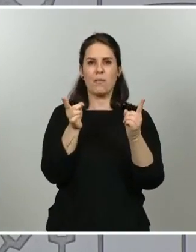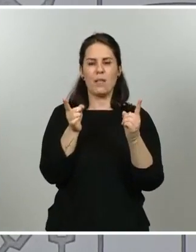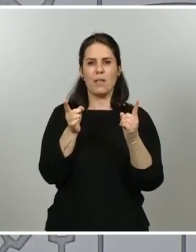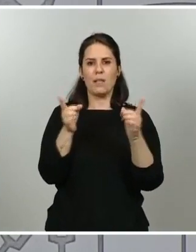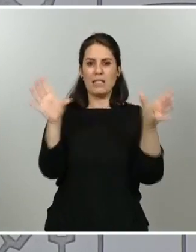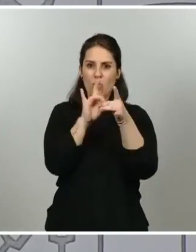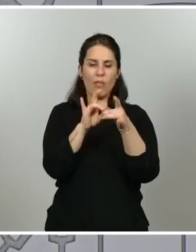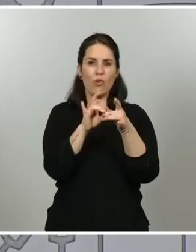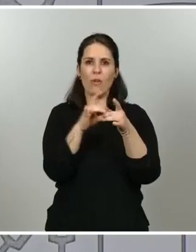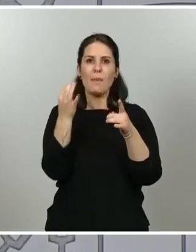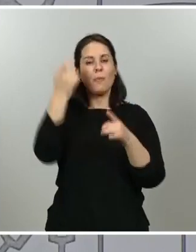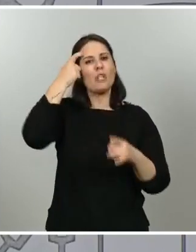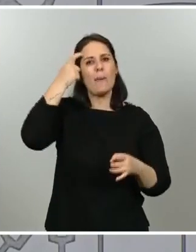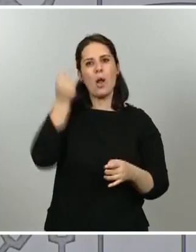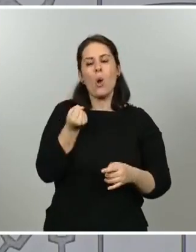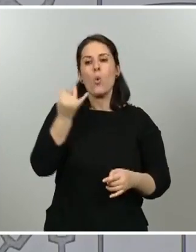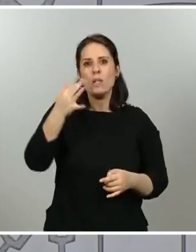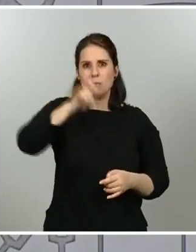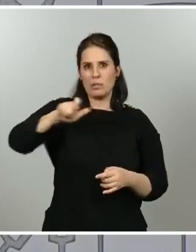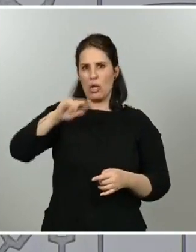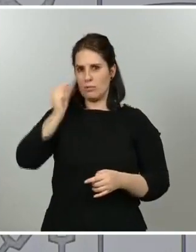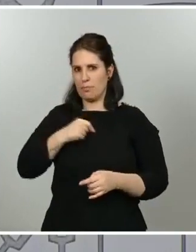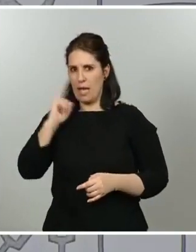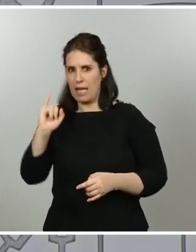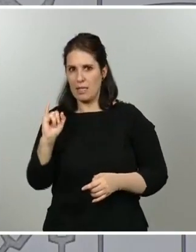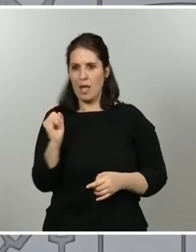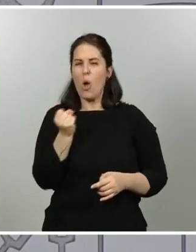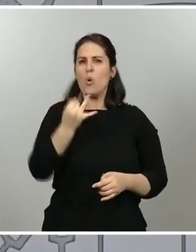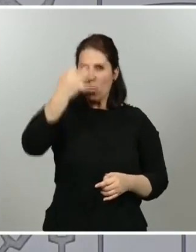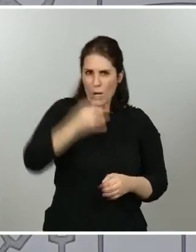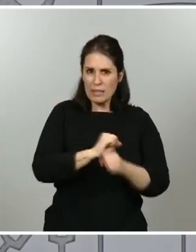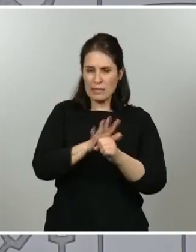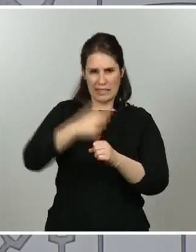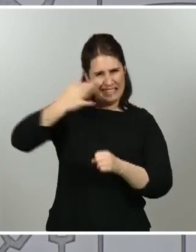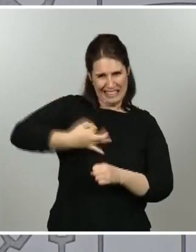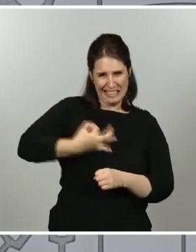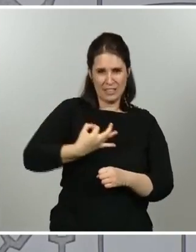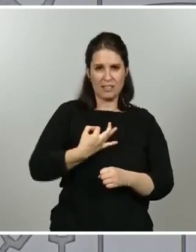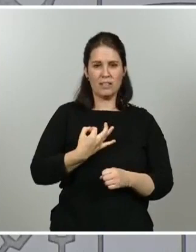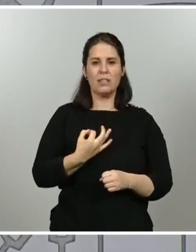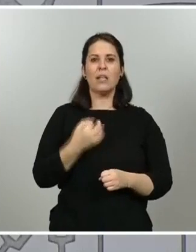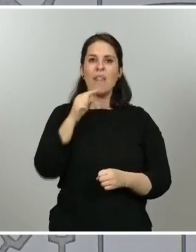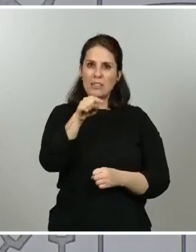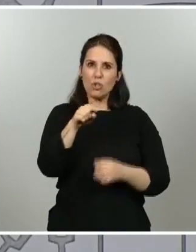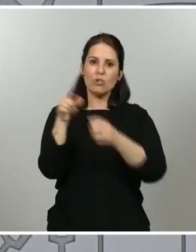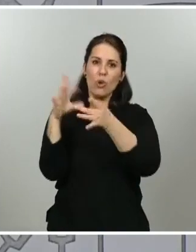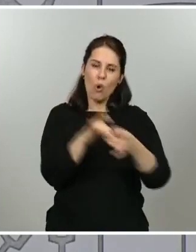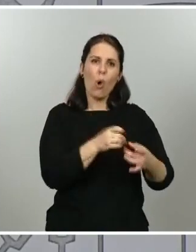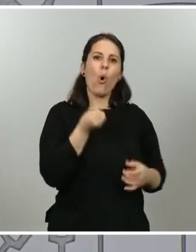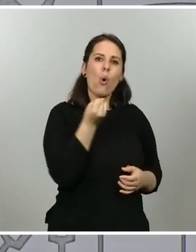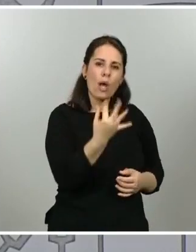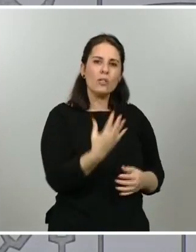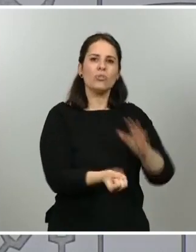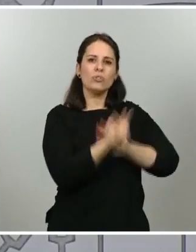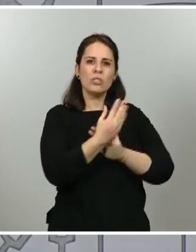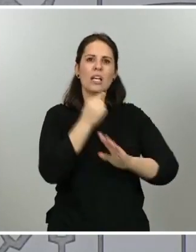número total de personas con infecciones, cuántas de ellas tienen realmente coronavirus, entre los que tienen coronavirus, cuántos desarrollan y cuántos no infecciones cutáneas.